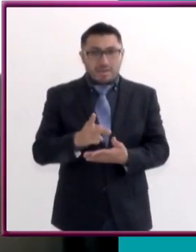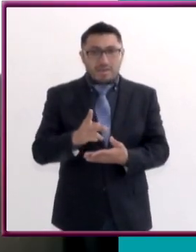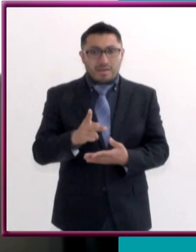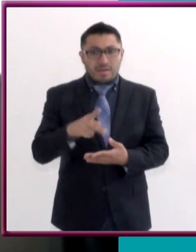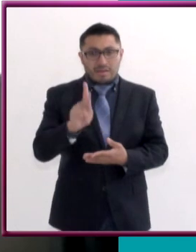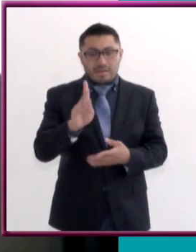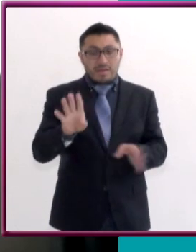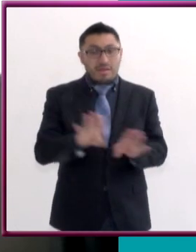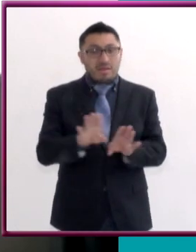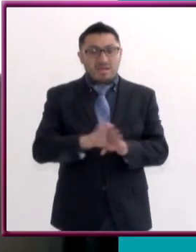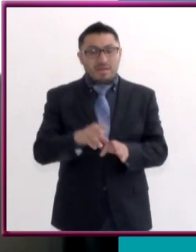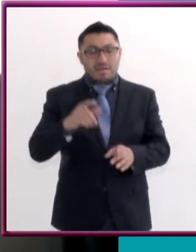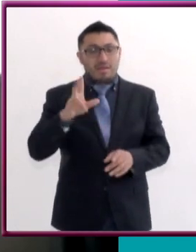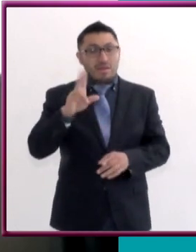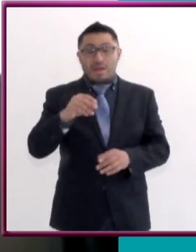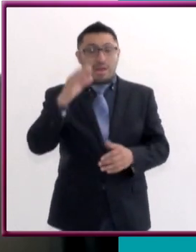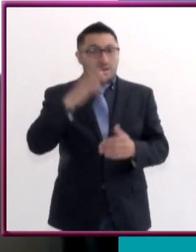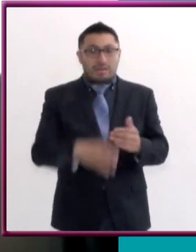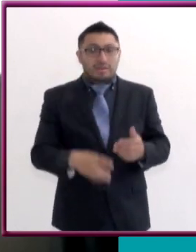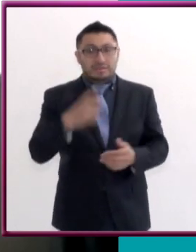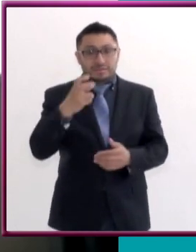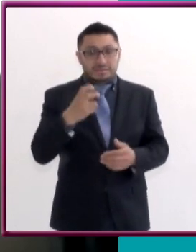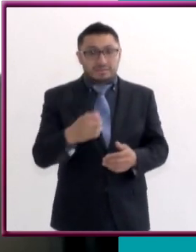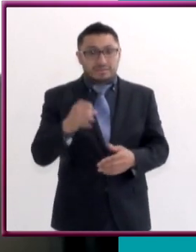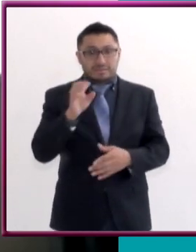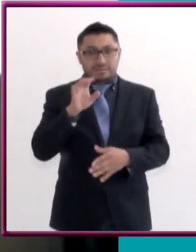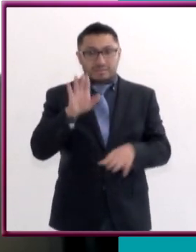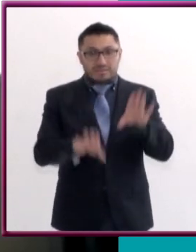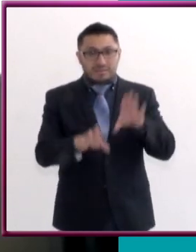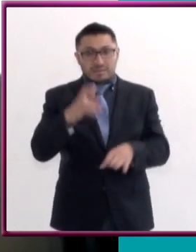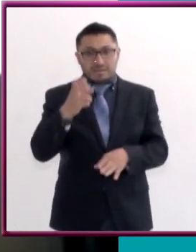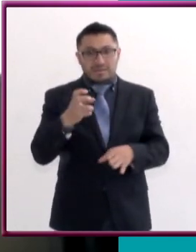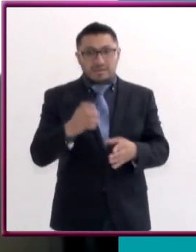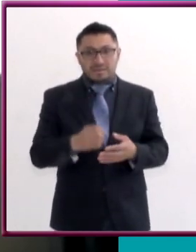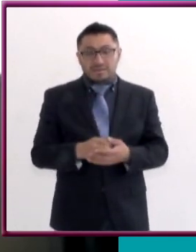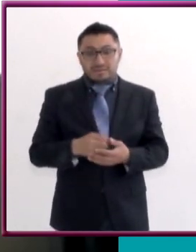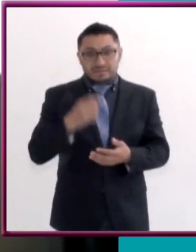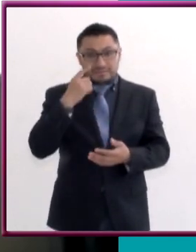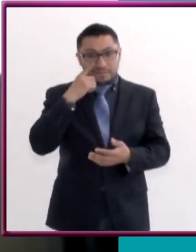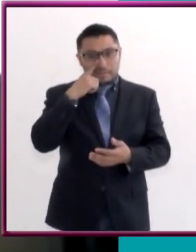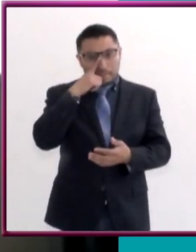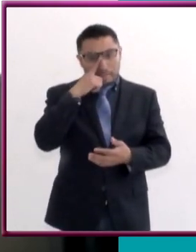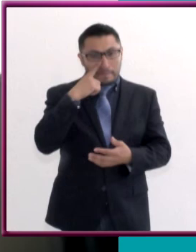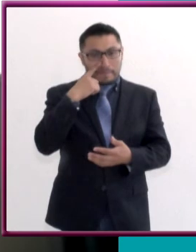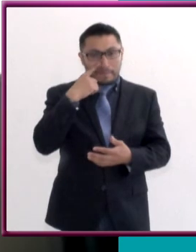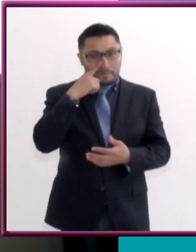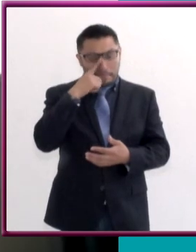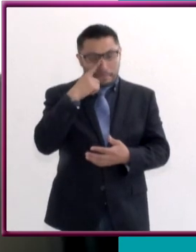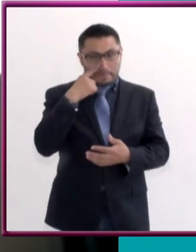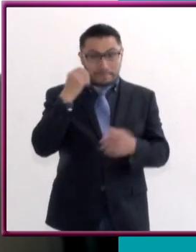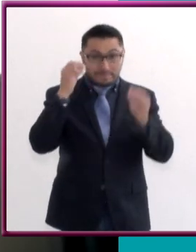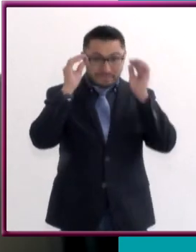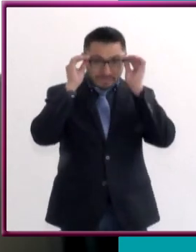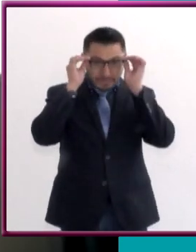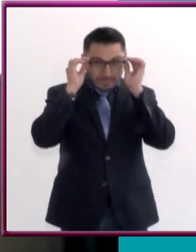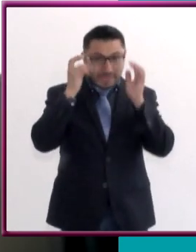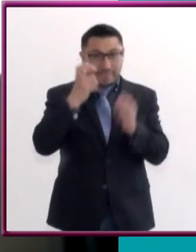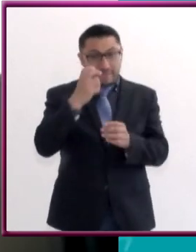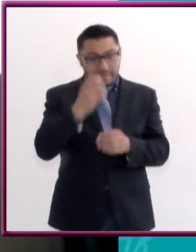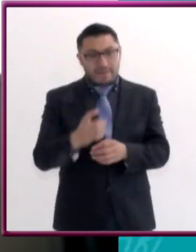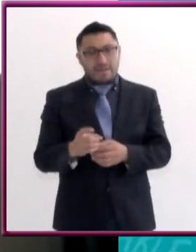nos atoramos en alguna, y a veces en esa que nos atoramos ya nos quedamos un tiempo hasta